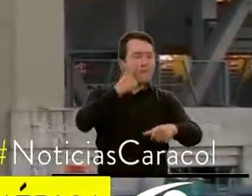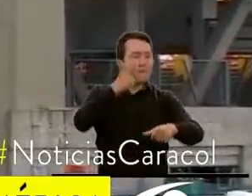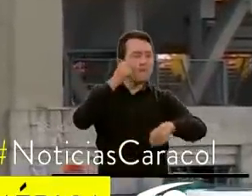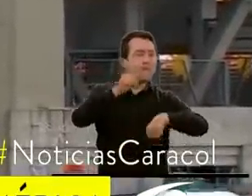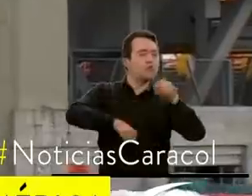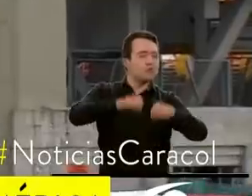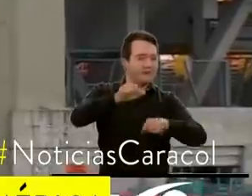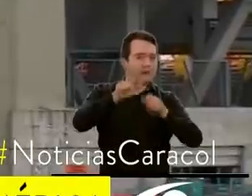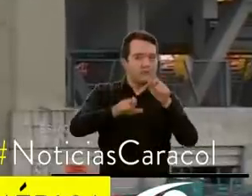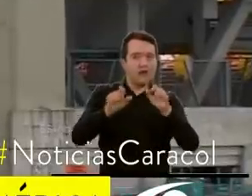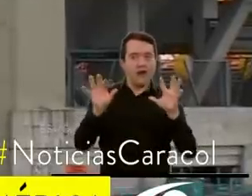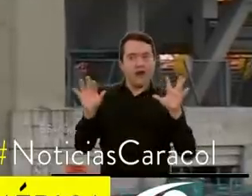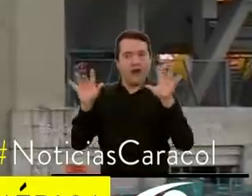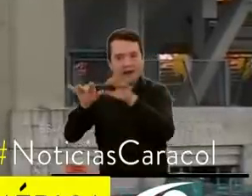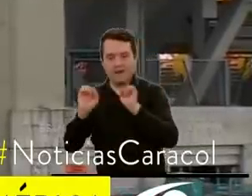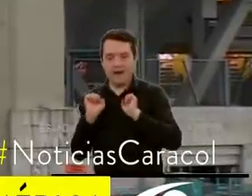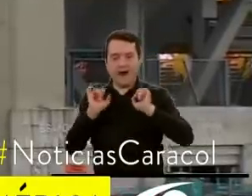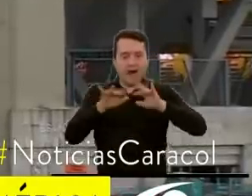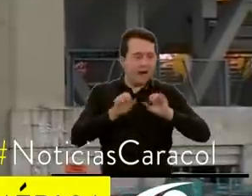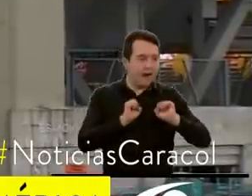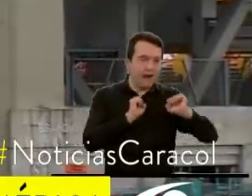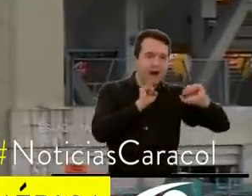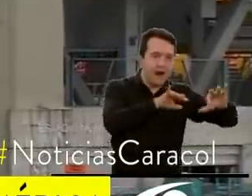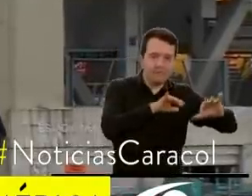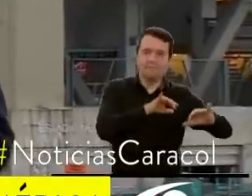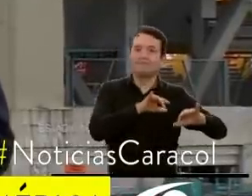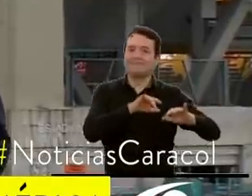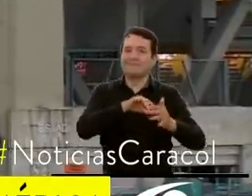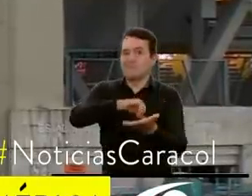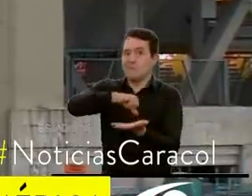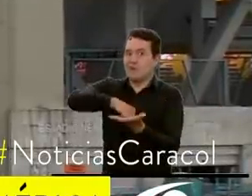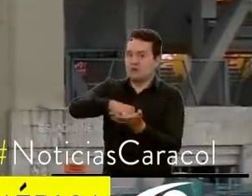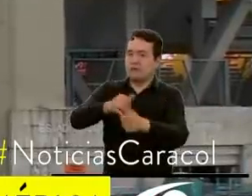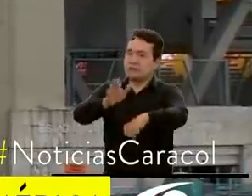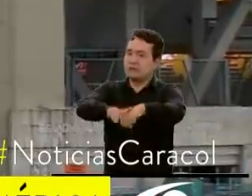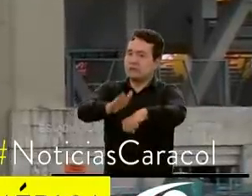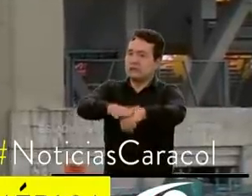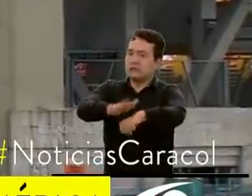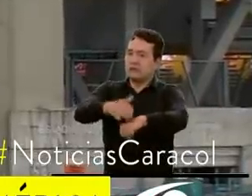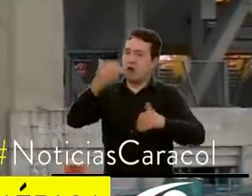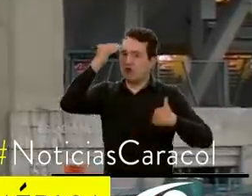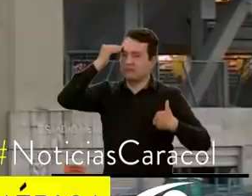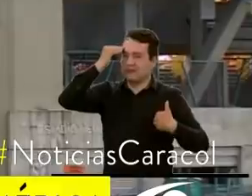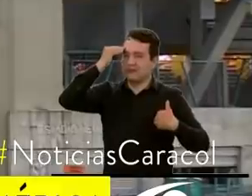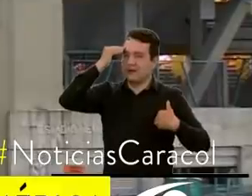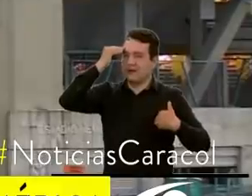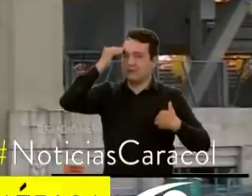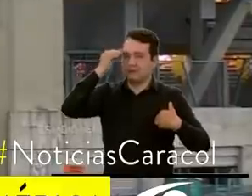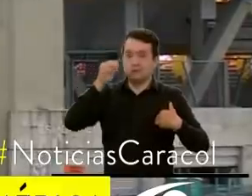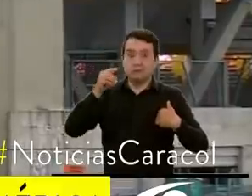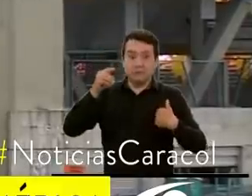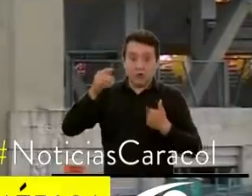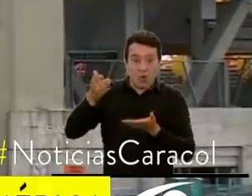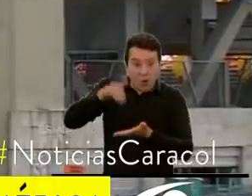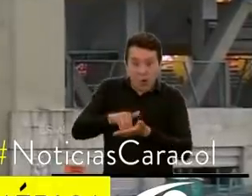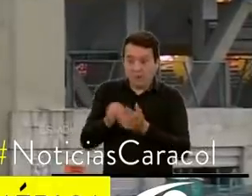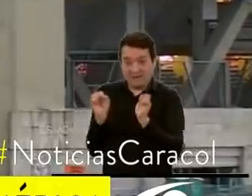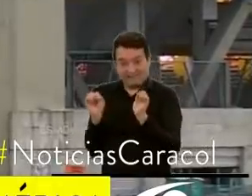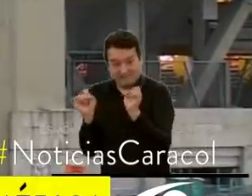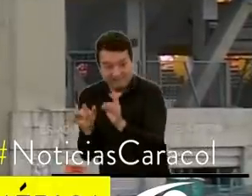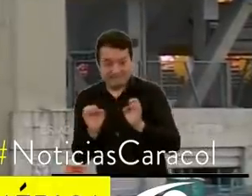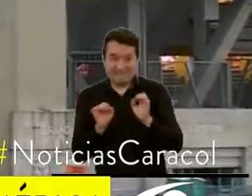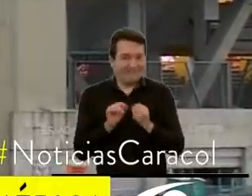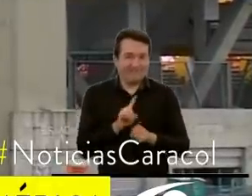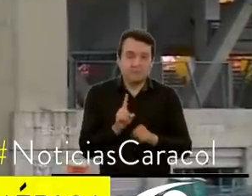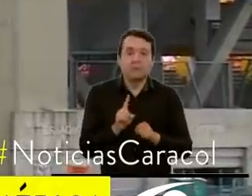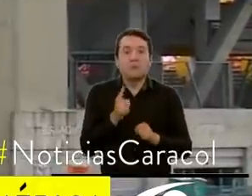hinchas se van a concentrar, y por eso el llamado es a la conciencia para que no se presenten estas aglomeraciones, ya que podrían elevar